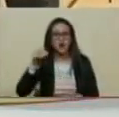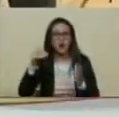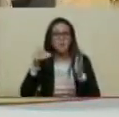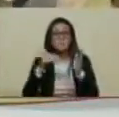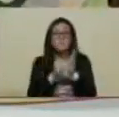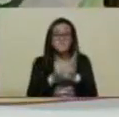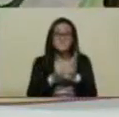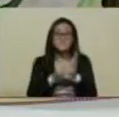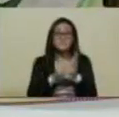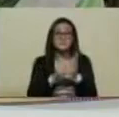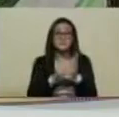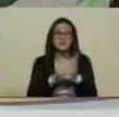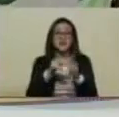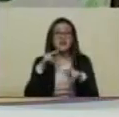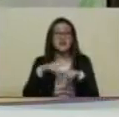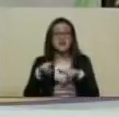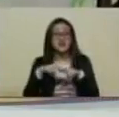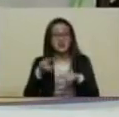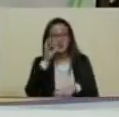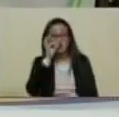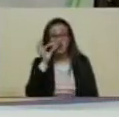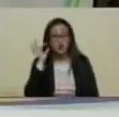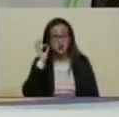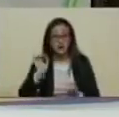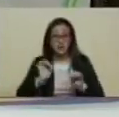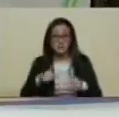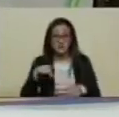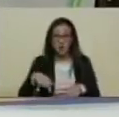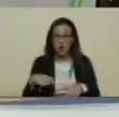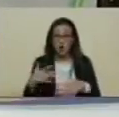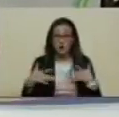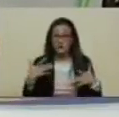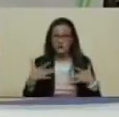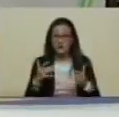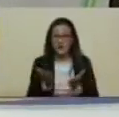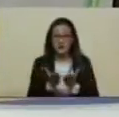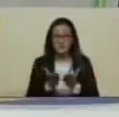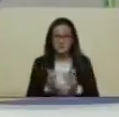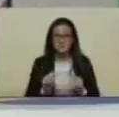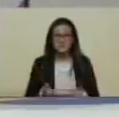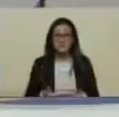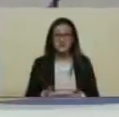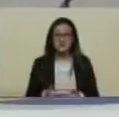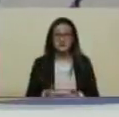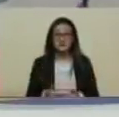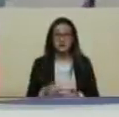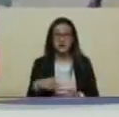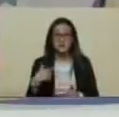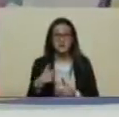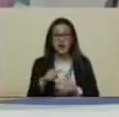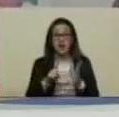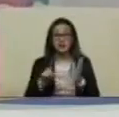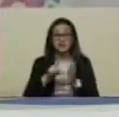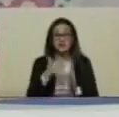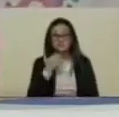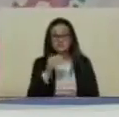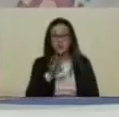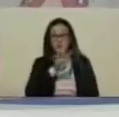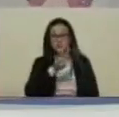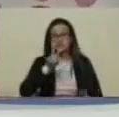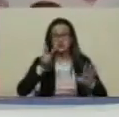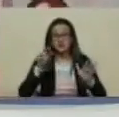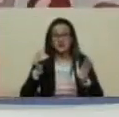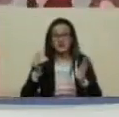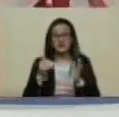245.000 niños y niñas comienzan hoy las actividades escolares, que sumado al liceo son cerca de